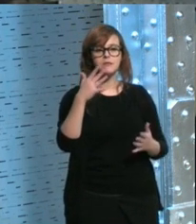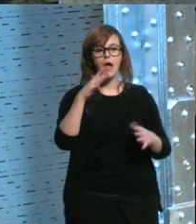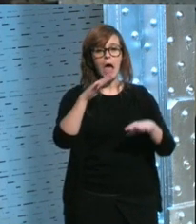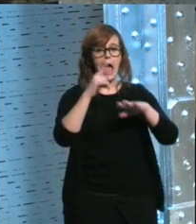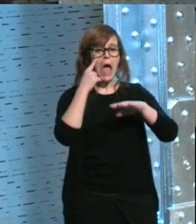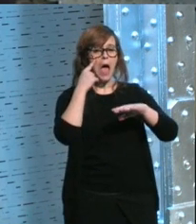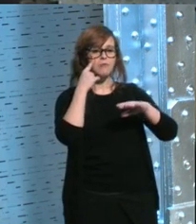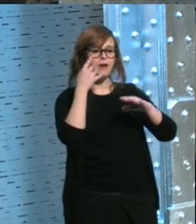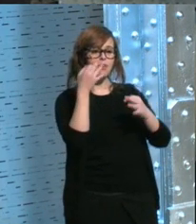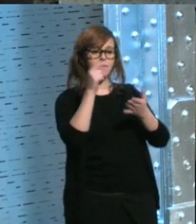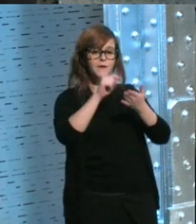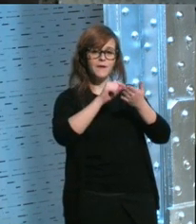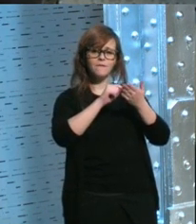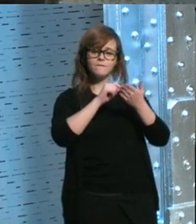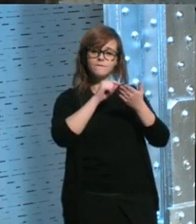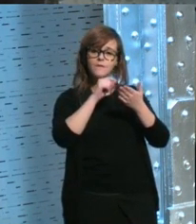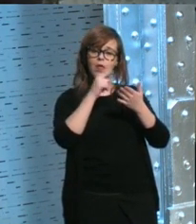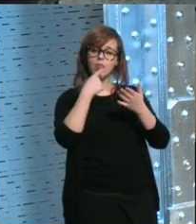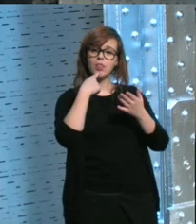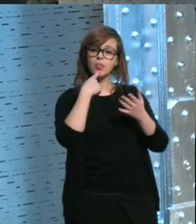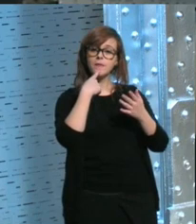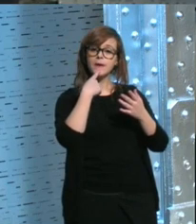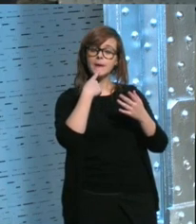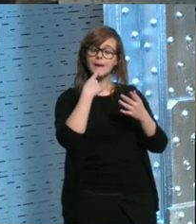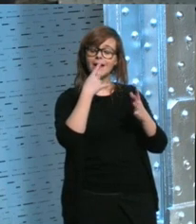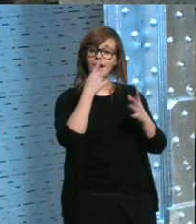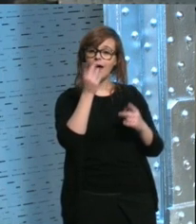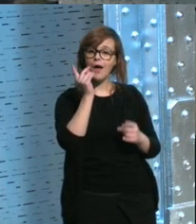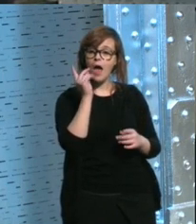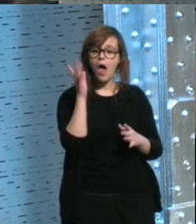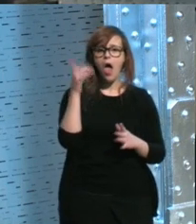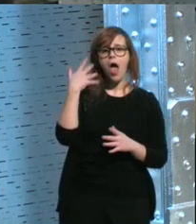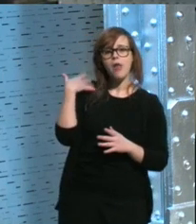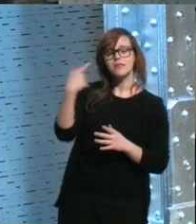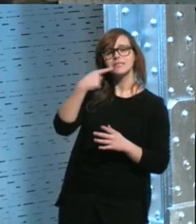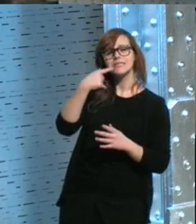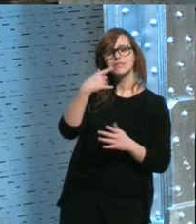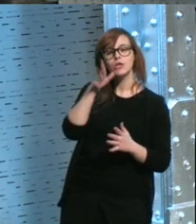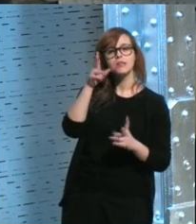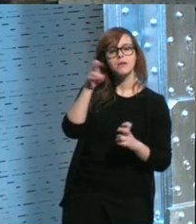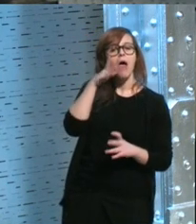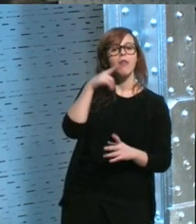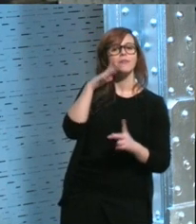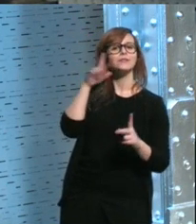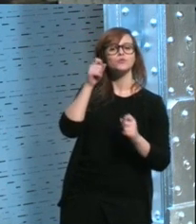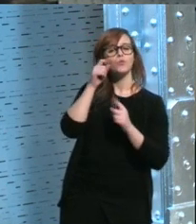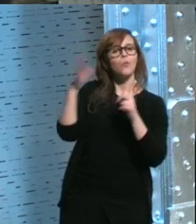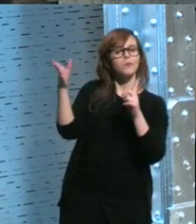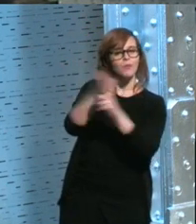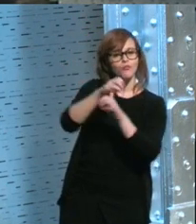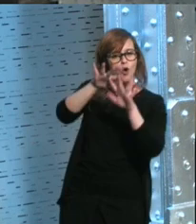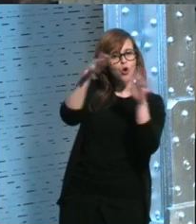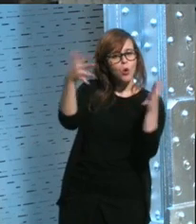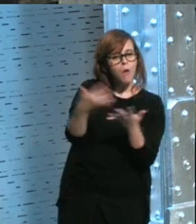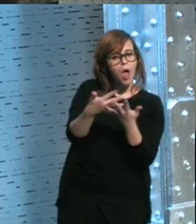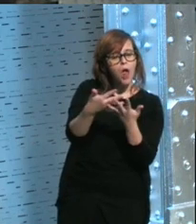Tienes que volver a Friedman, porque antes habías dicho que sí, si lo que has descubierto es global, o si